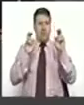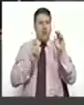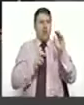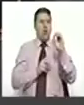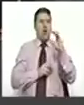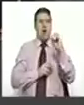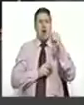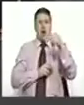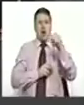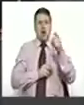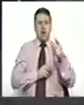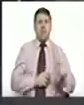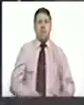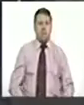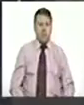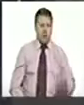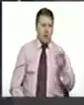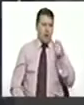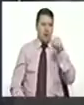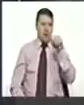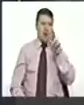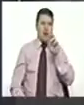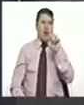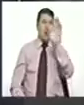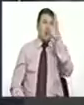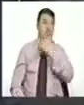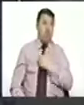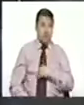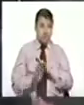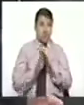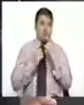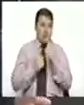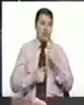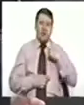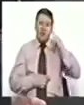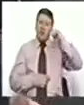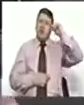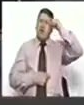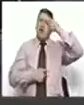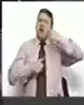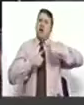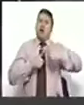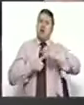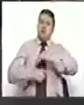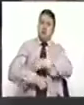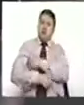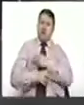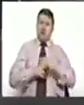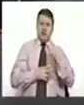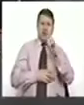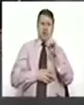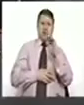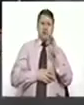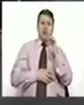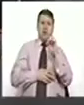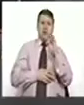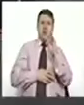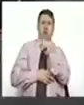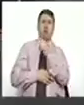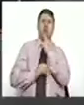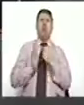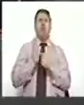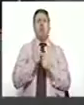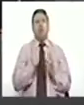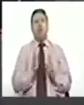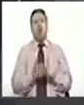Ocaña, Agamarra, señor presidente. Yo recuerdo al ministro Cristo aquí con todas las justificaciones.